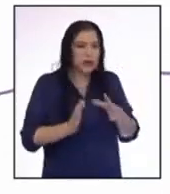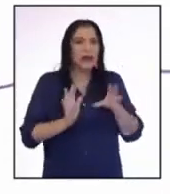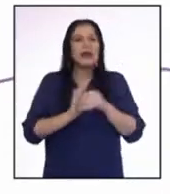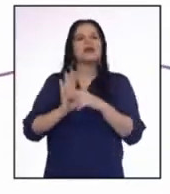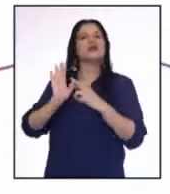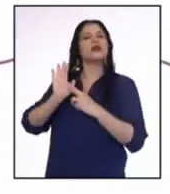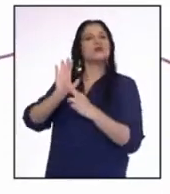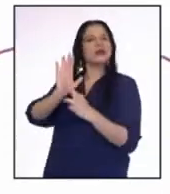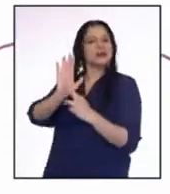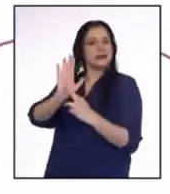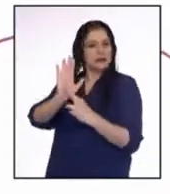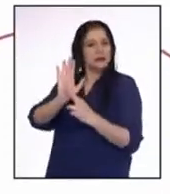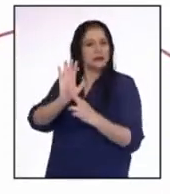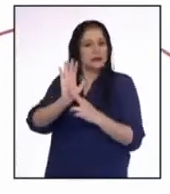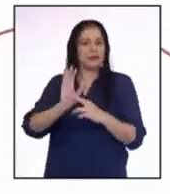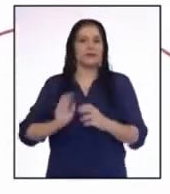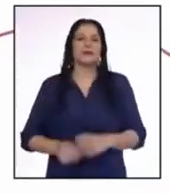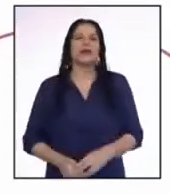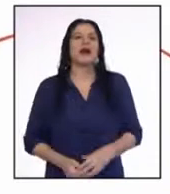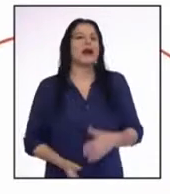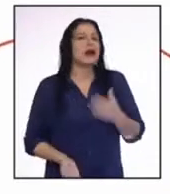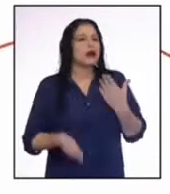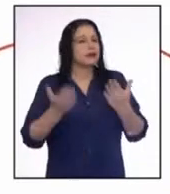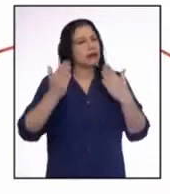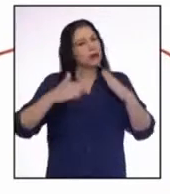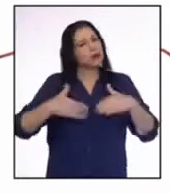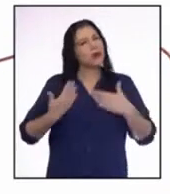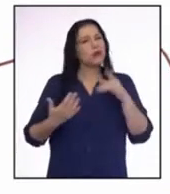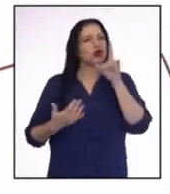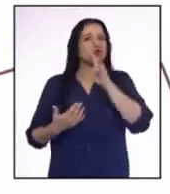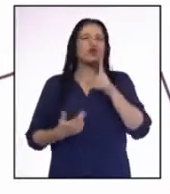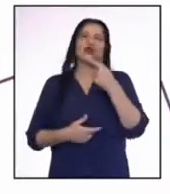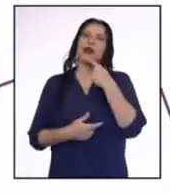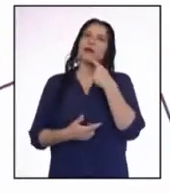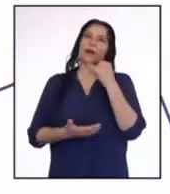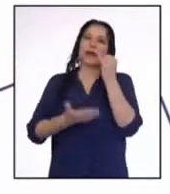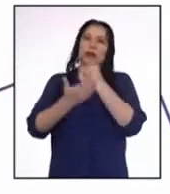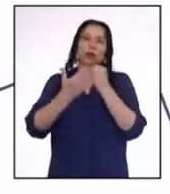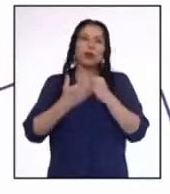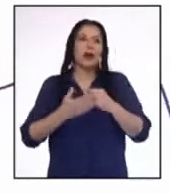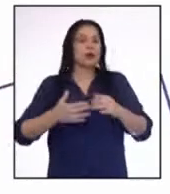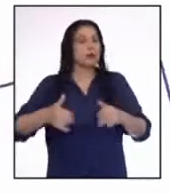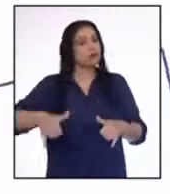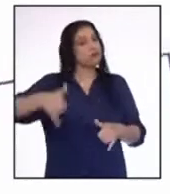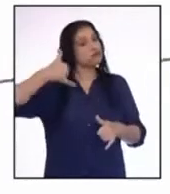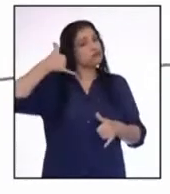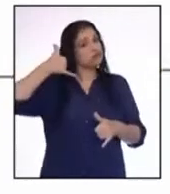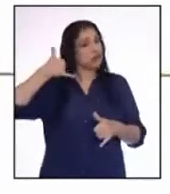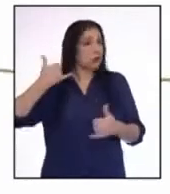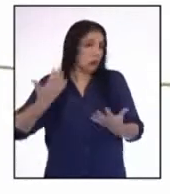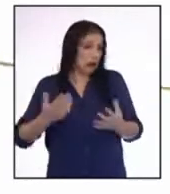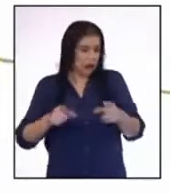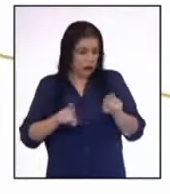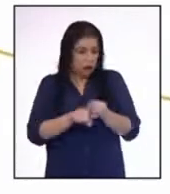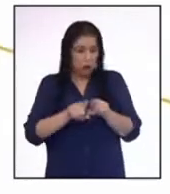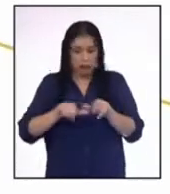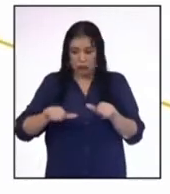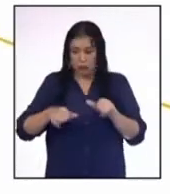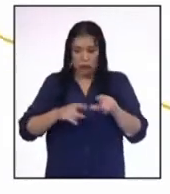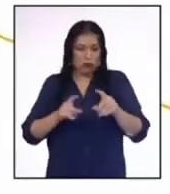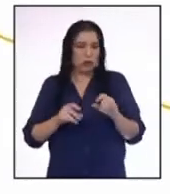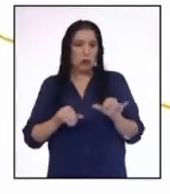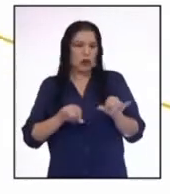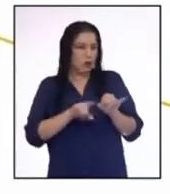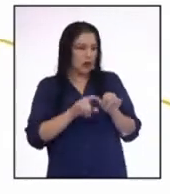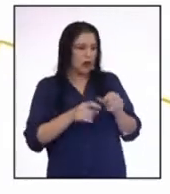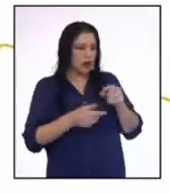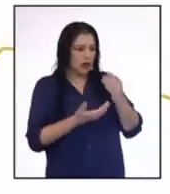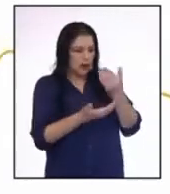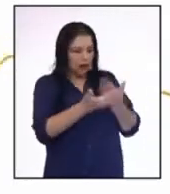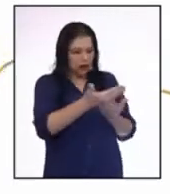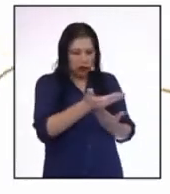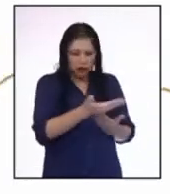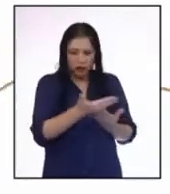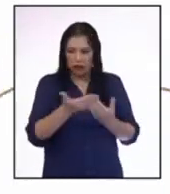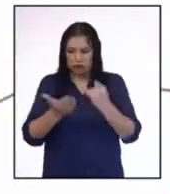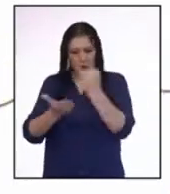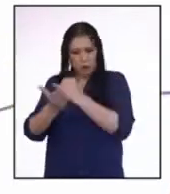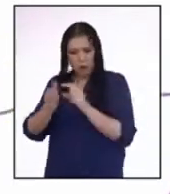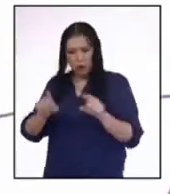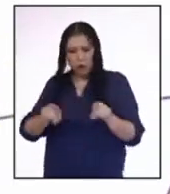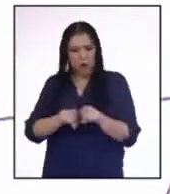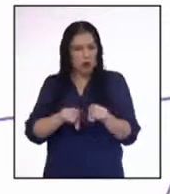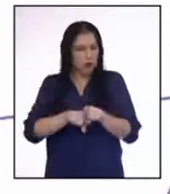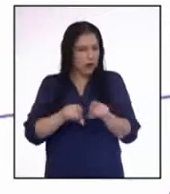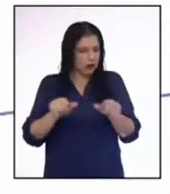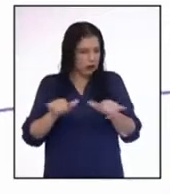su representación. Tal vez la podríamos usar para dibujar un celular. De igual tamaño, ni más grande ni más pequeño. Buen